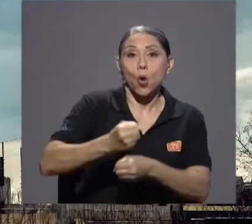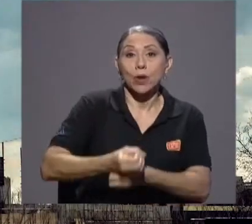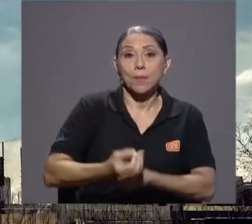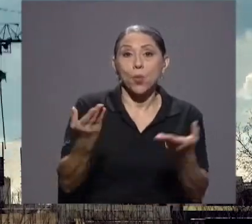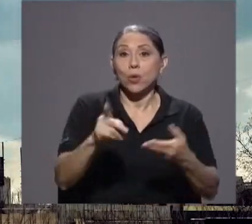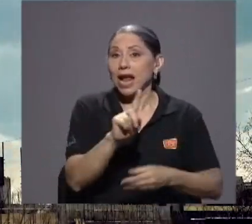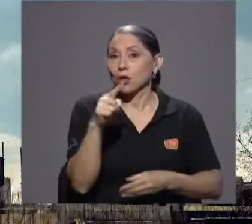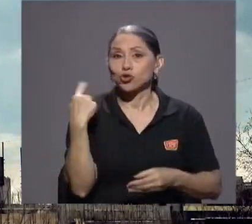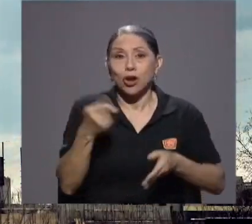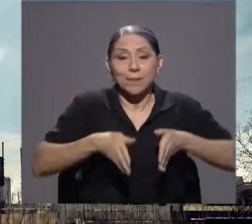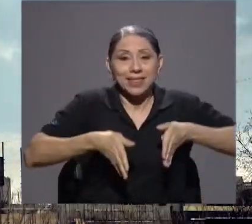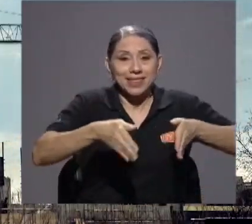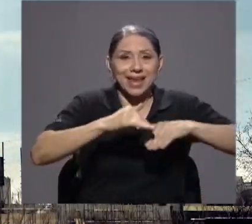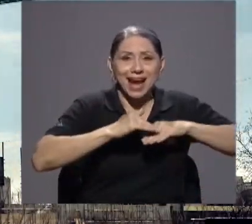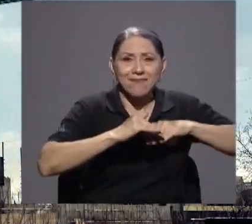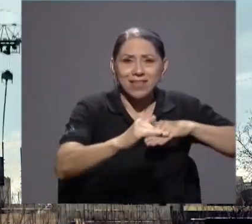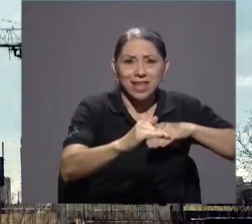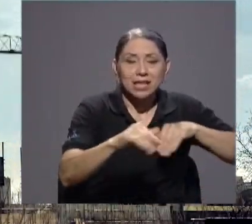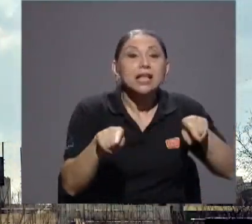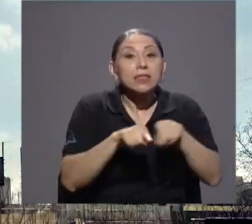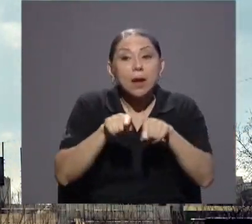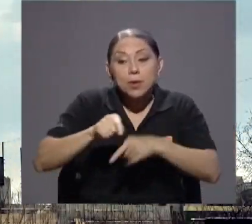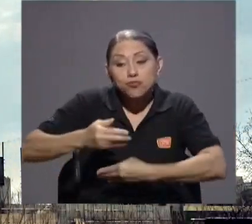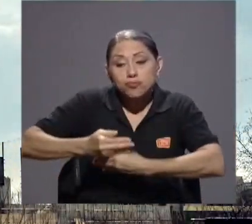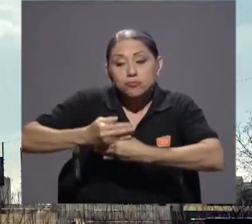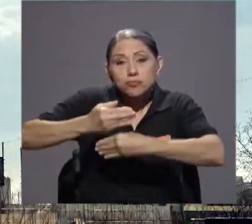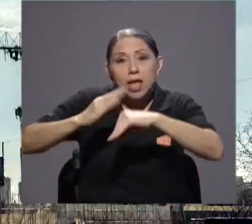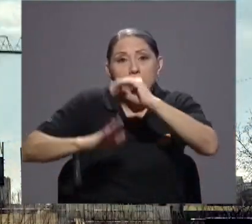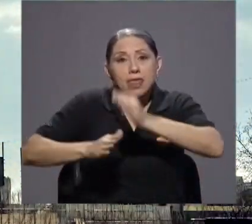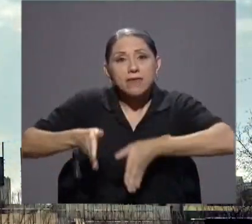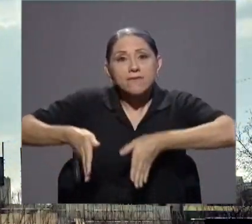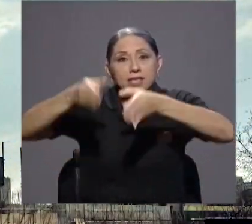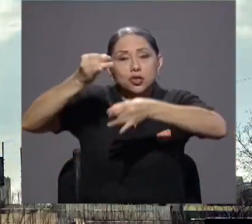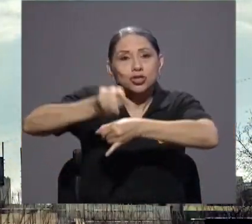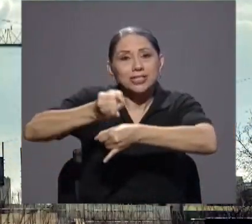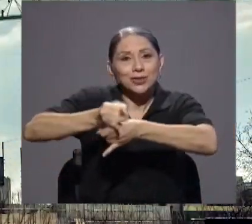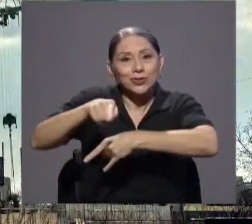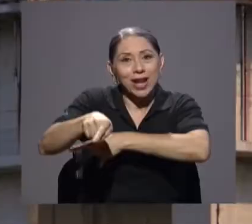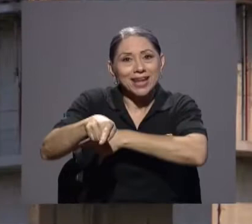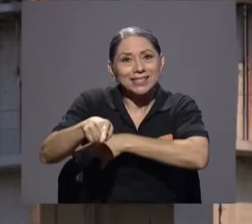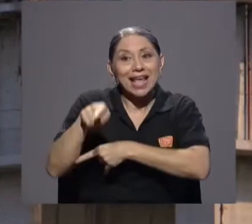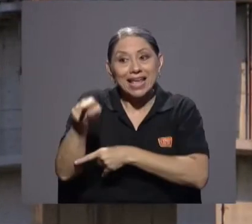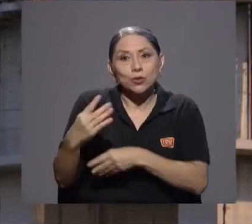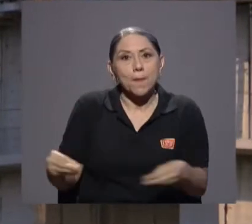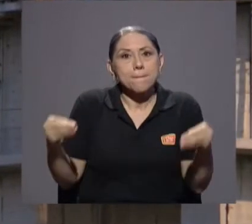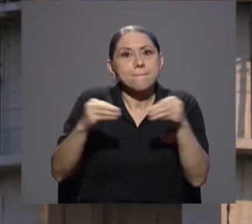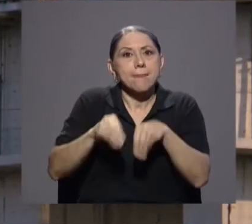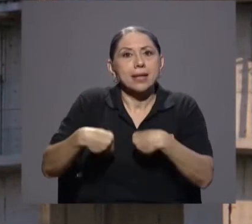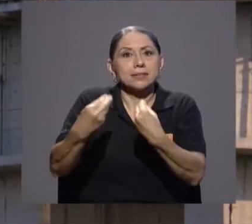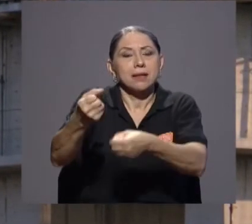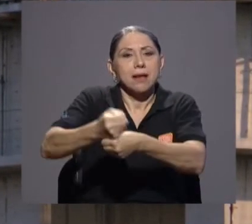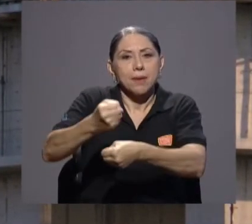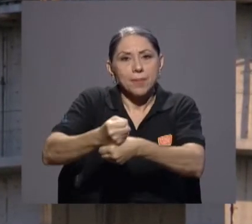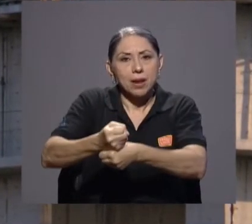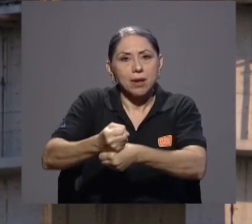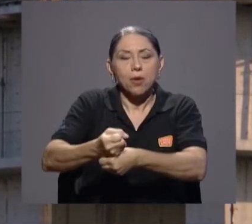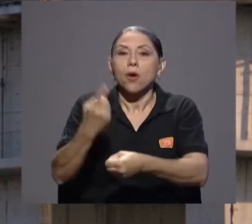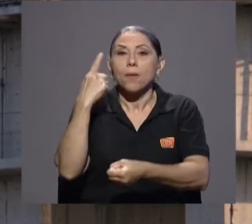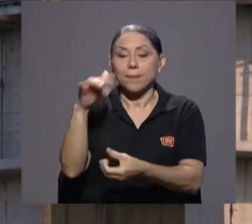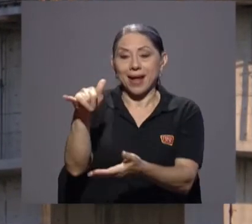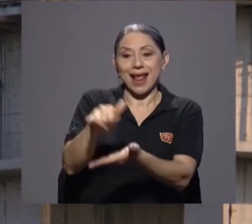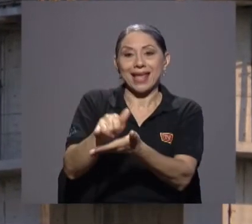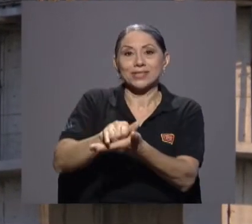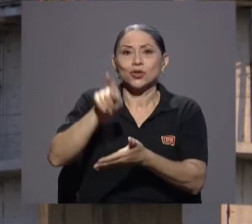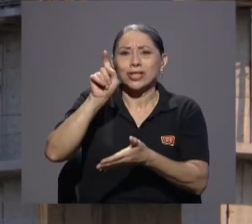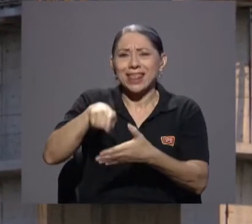sino en edificios institucionales, que es lo que más genera empleo. Para ello se tienen que hacer